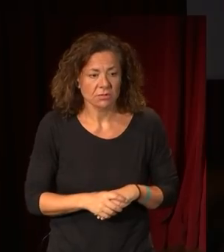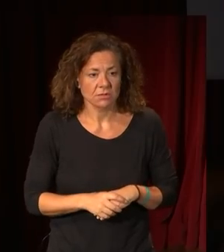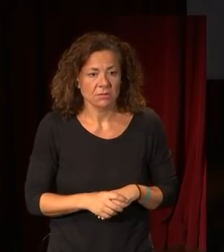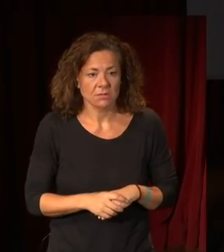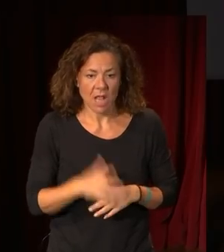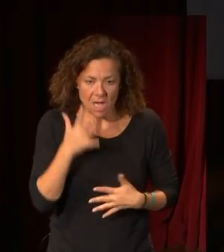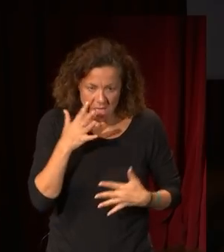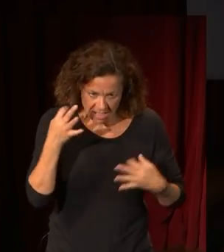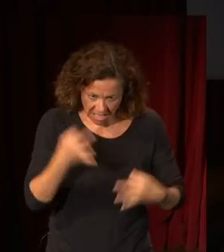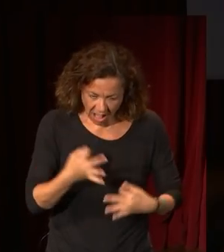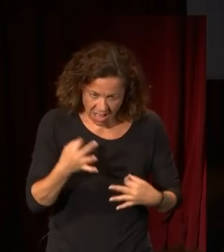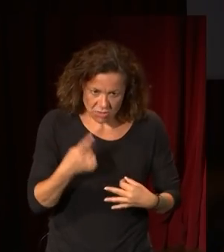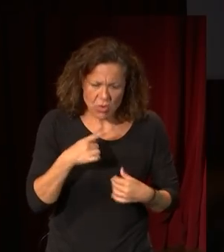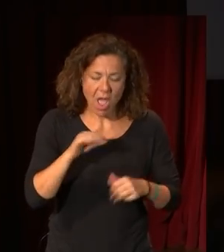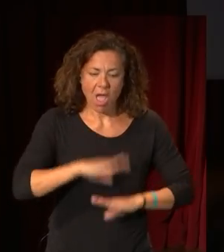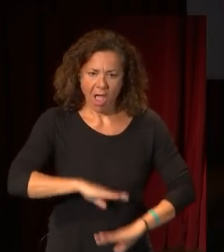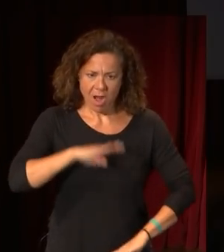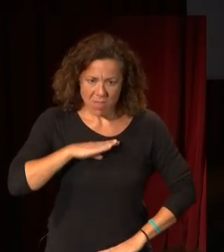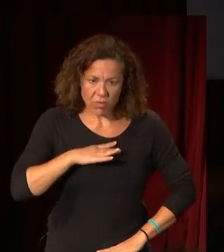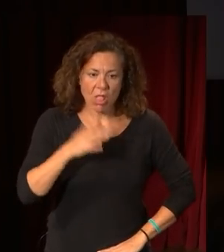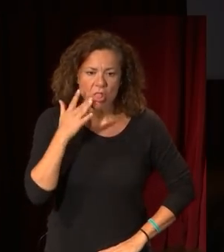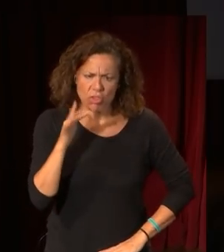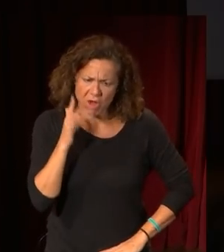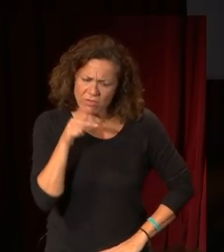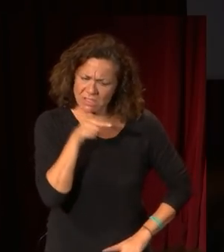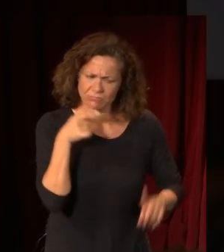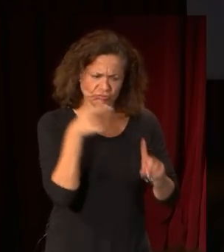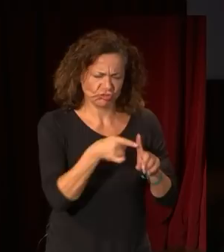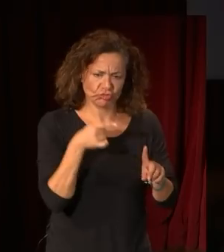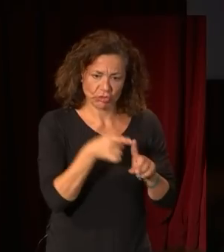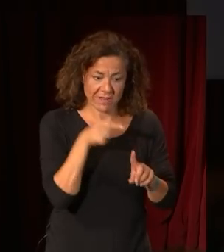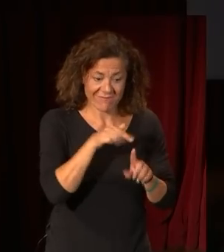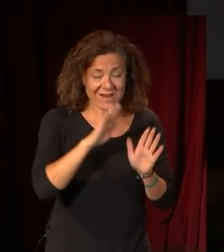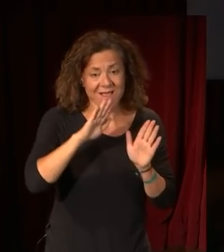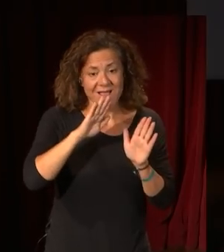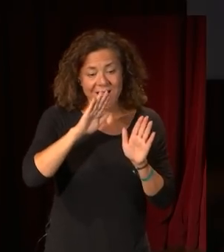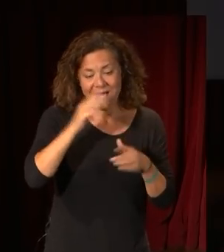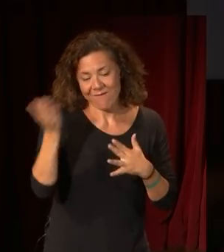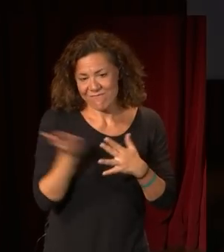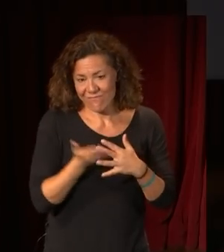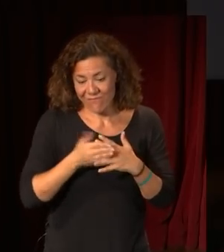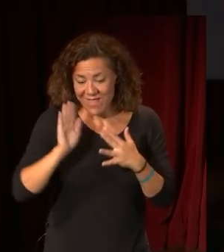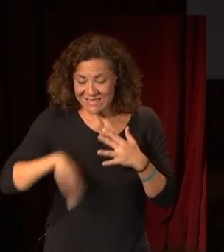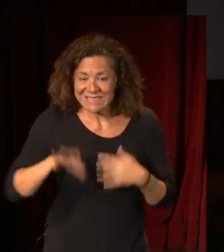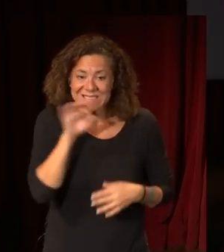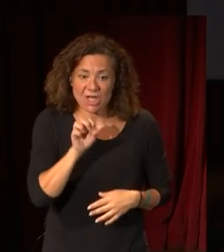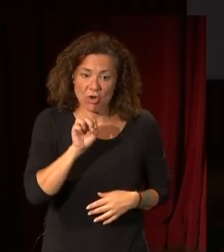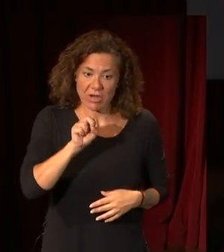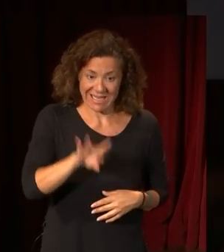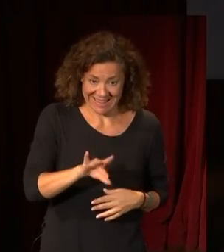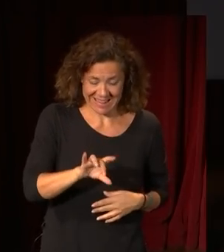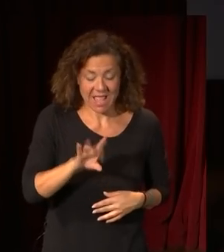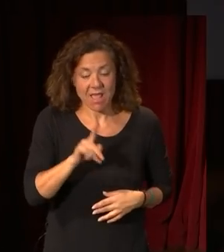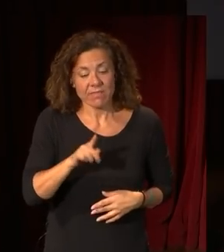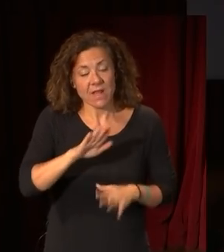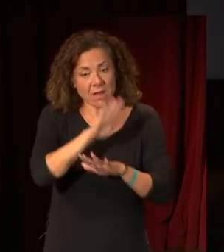reales un tipo de armadura cromada como las que se utilizaban en la segunda mitad del siglo 15 en la zona de la corona de aragón